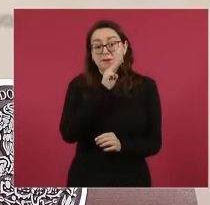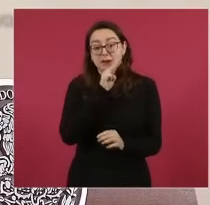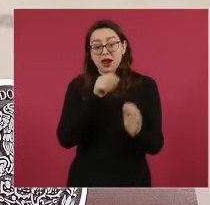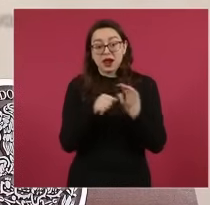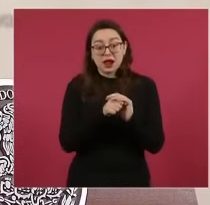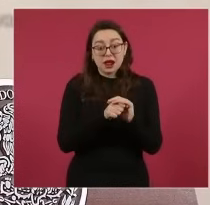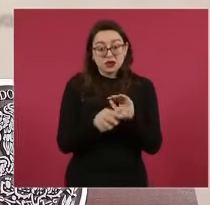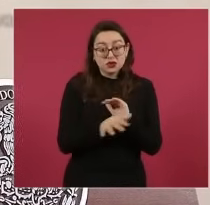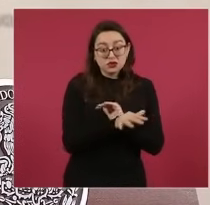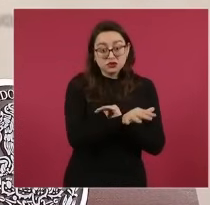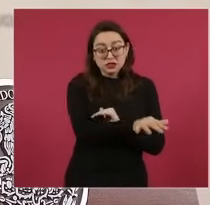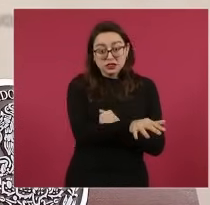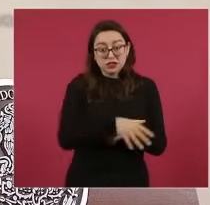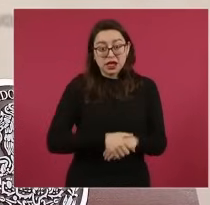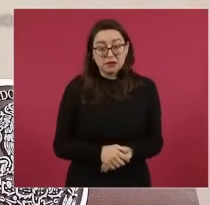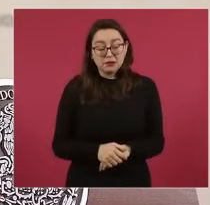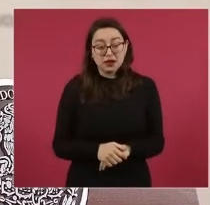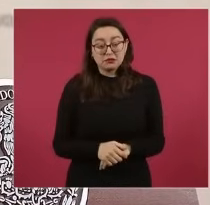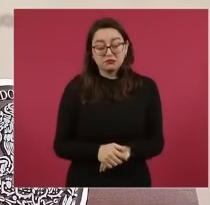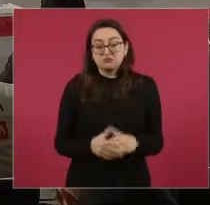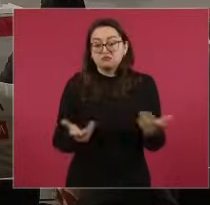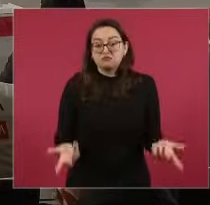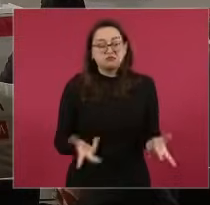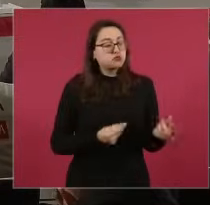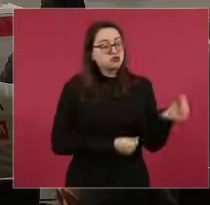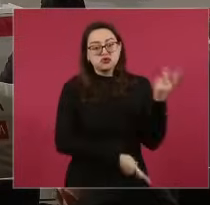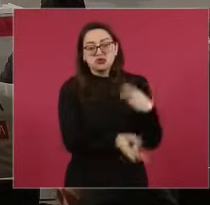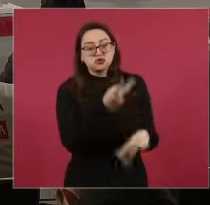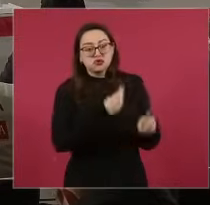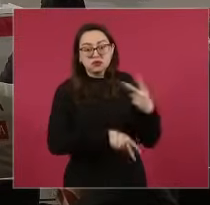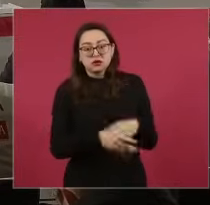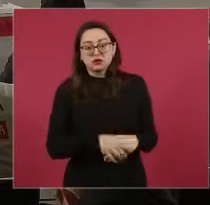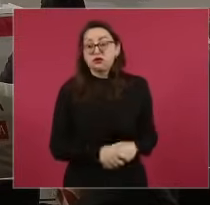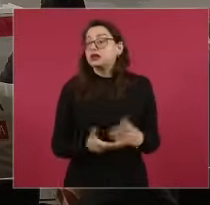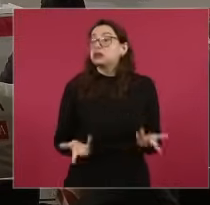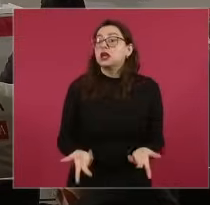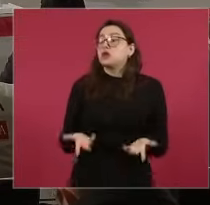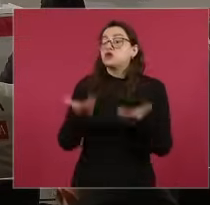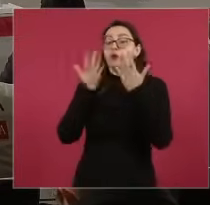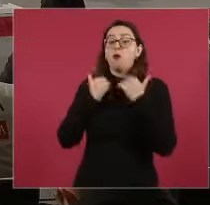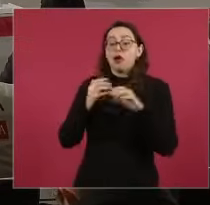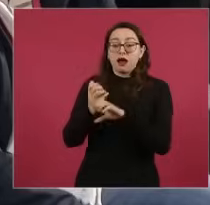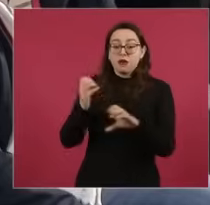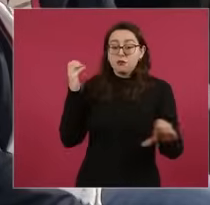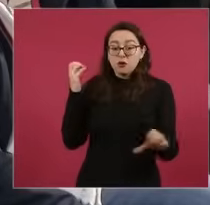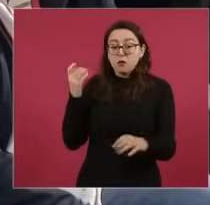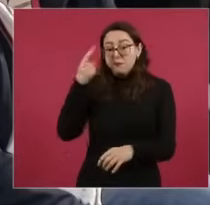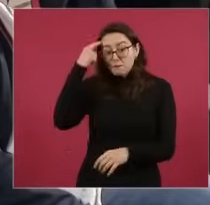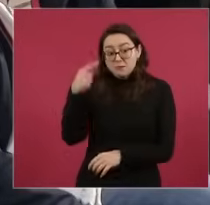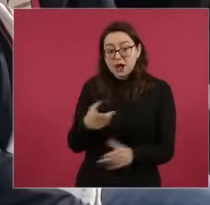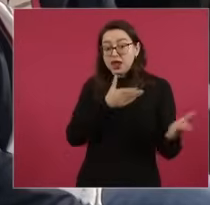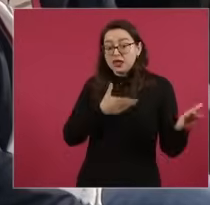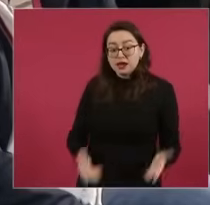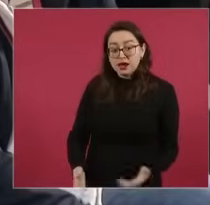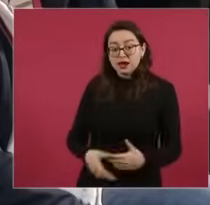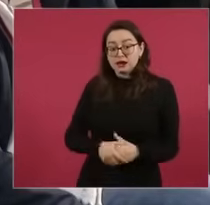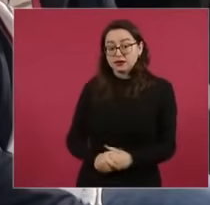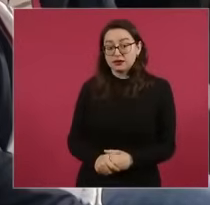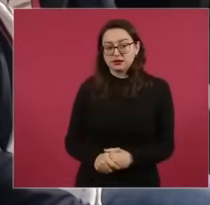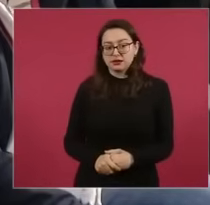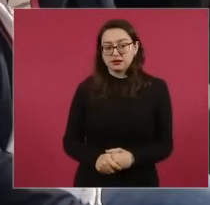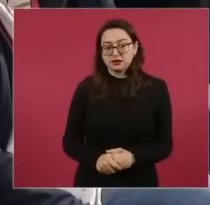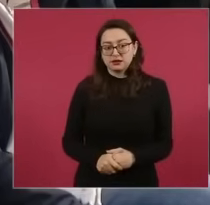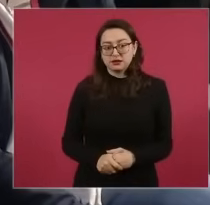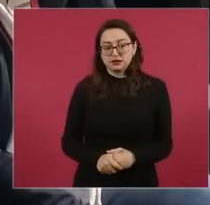¿sí? Sí, y no de consiguieron repente el camión. No participaron. No consiguieron el camión, pero